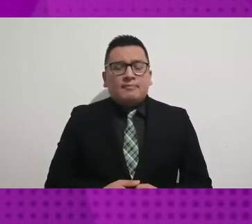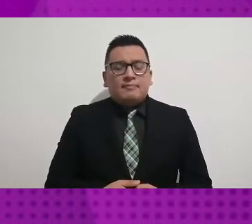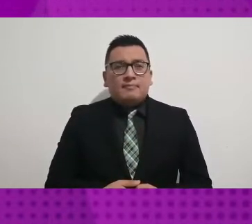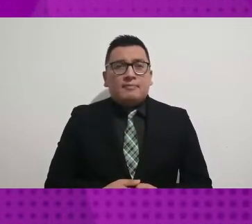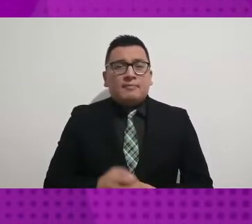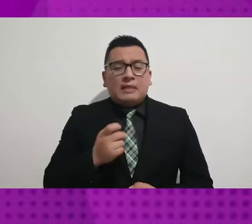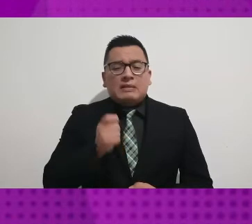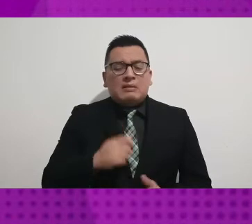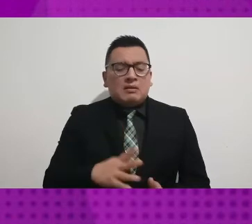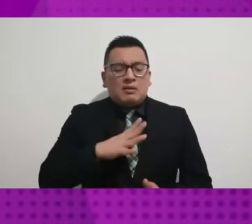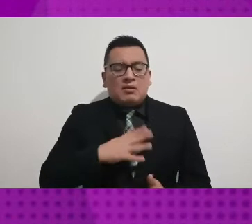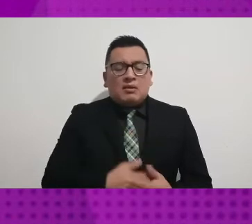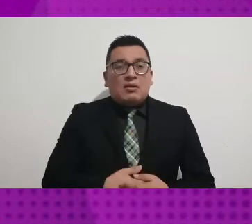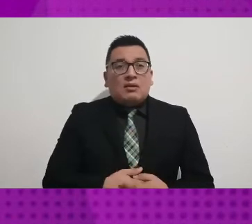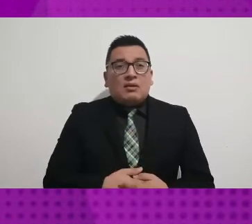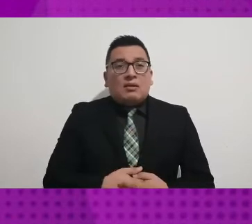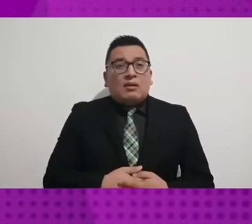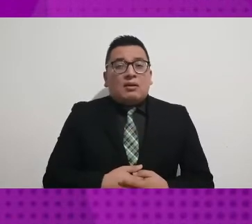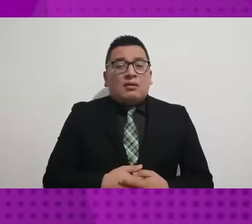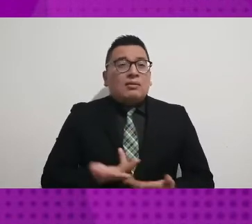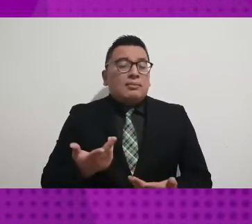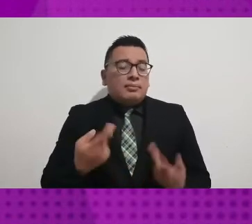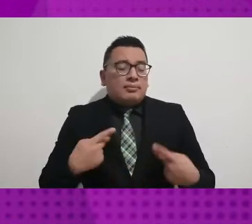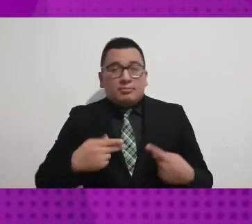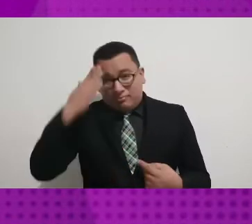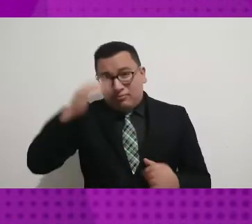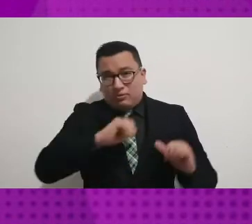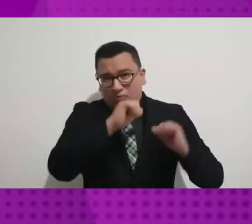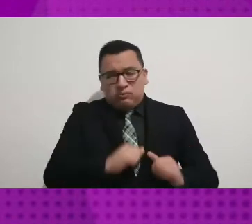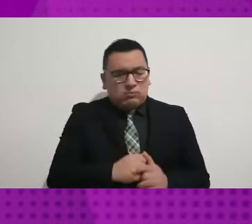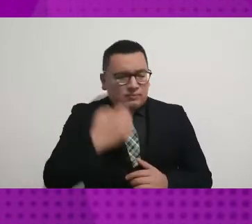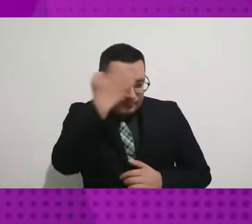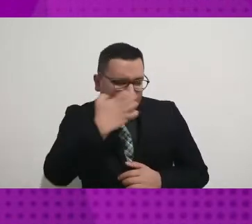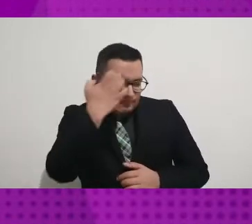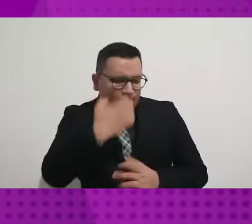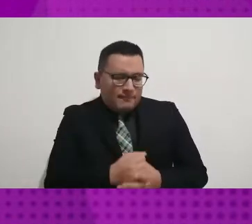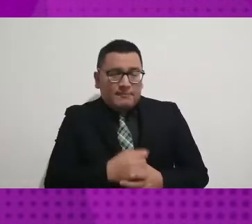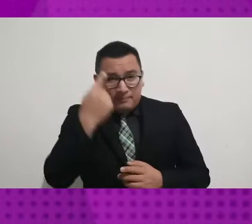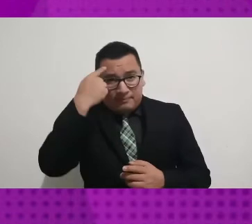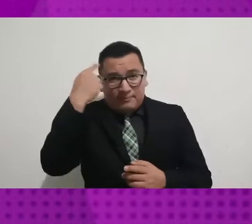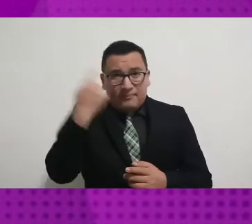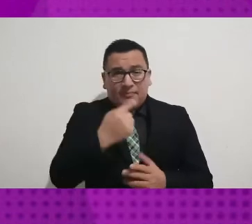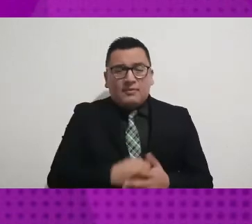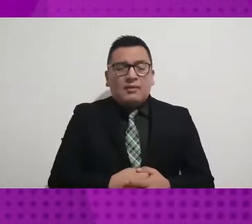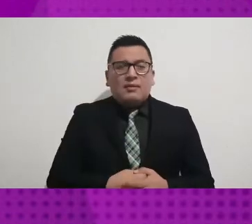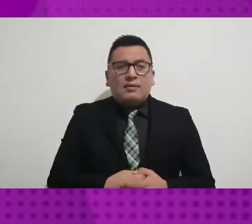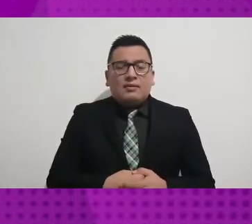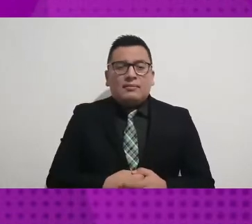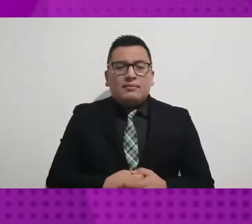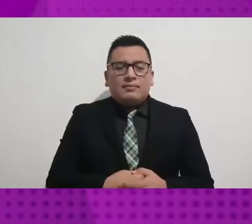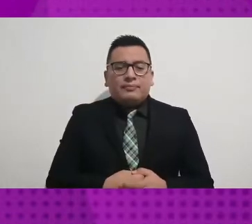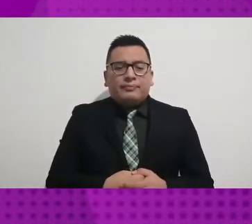posibilidad. Es decir, ahí hay una intervención desde el punto de vista administrativo que facilitó la